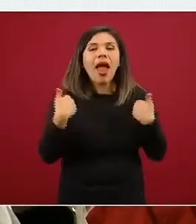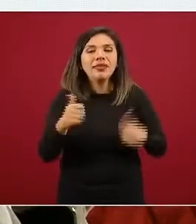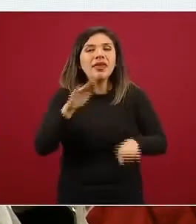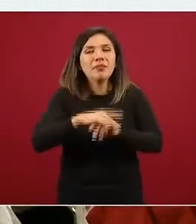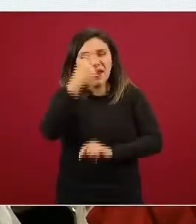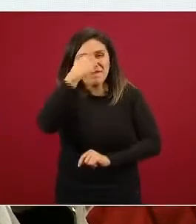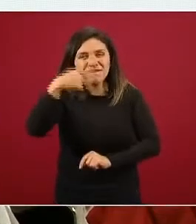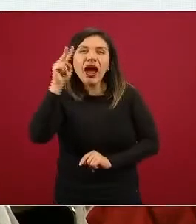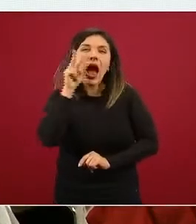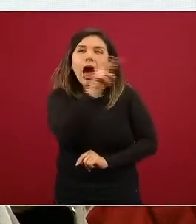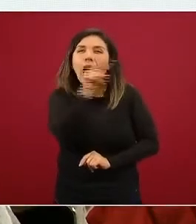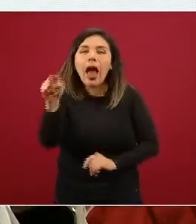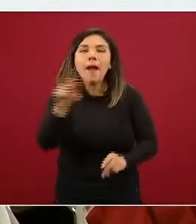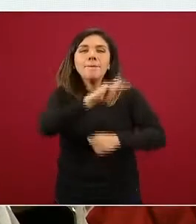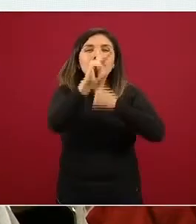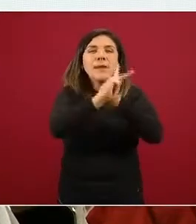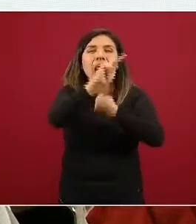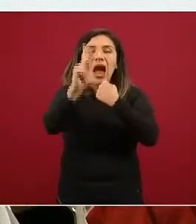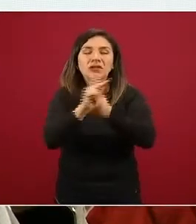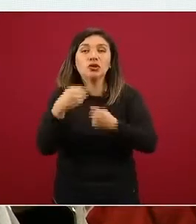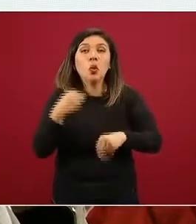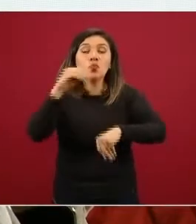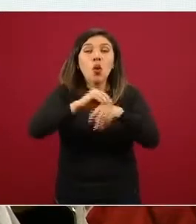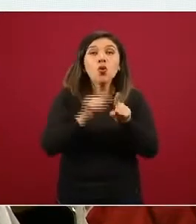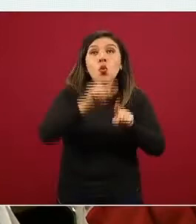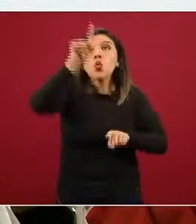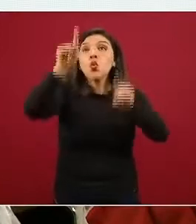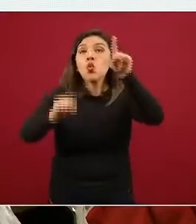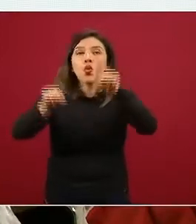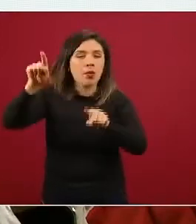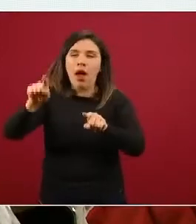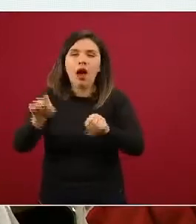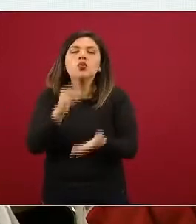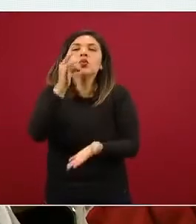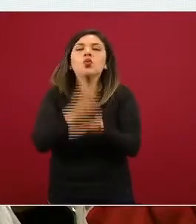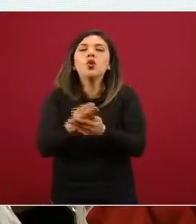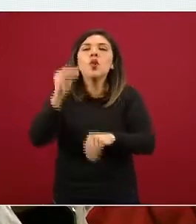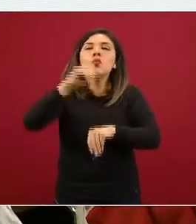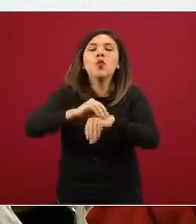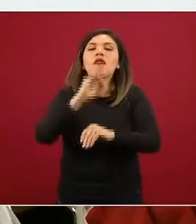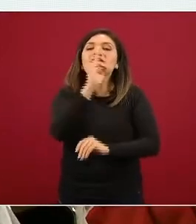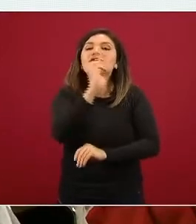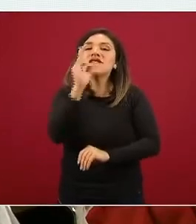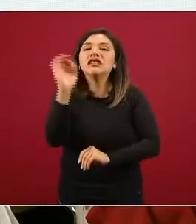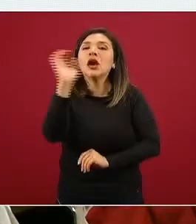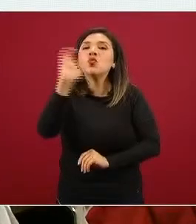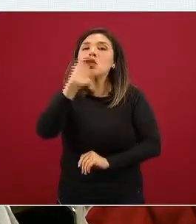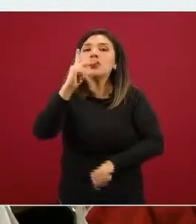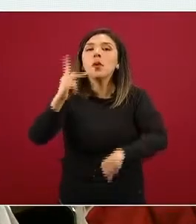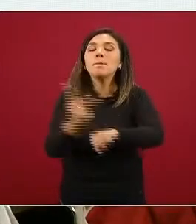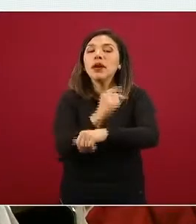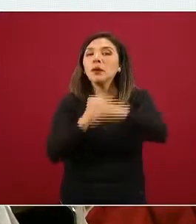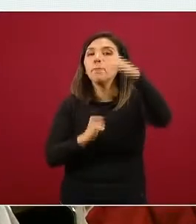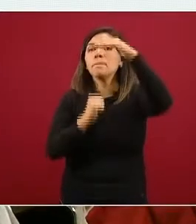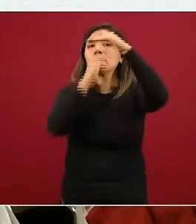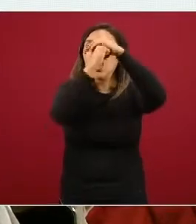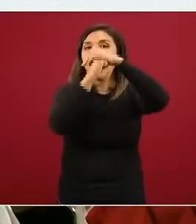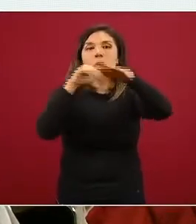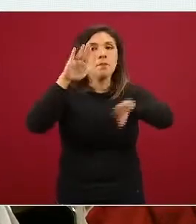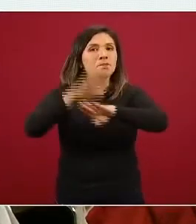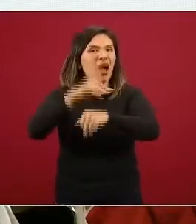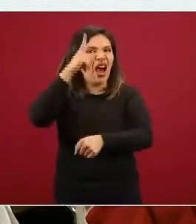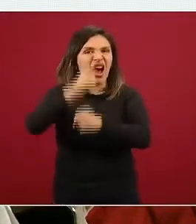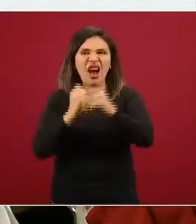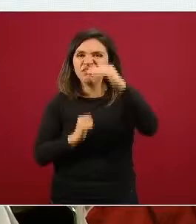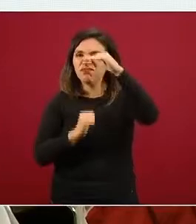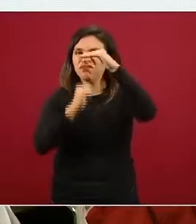fácil la visualización, no ponemos la curva epidémica, estamos poniendo solo la fecha en la que llegamos a un punto